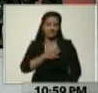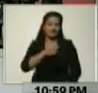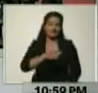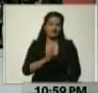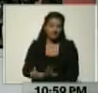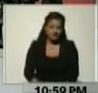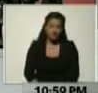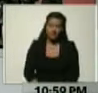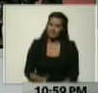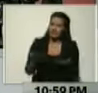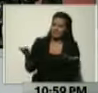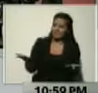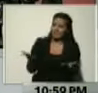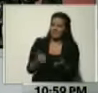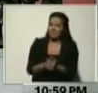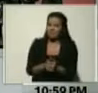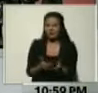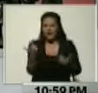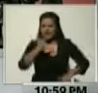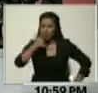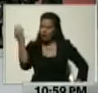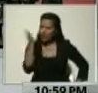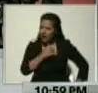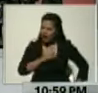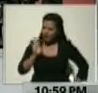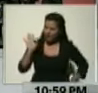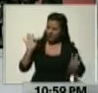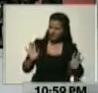¿Ah? Qué falta de seriedad, vale.